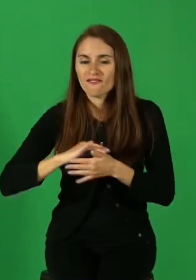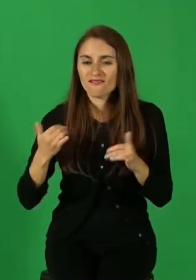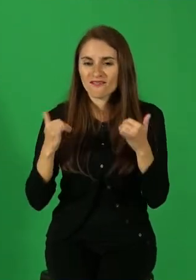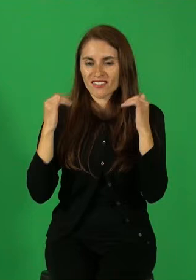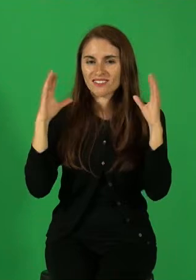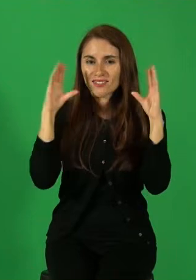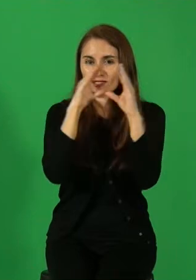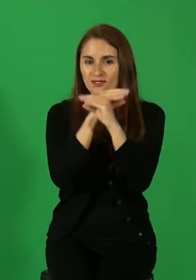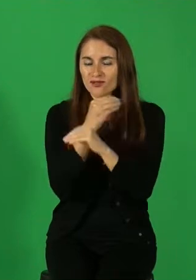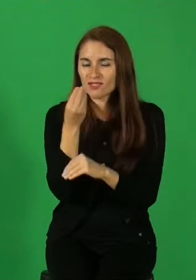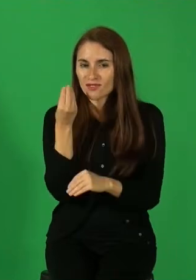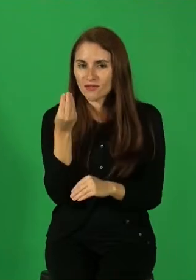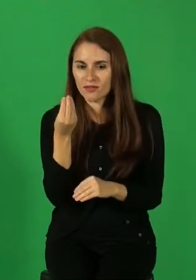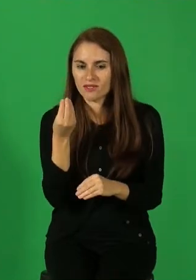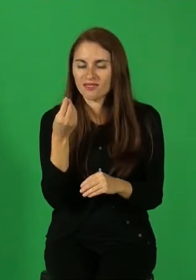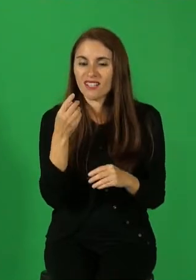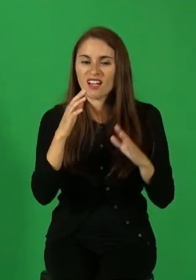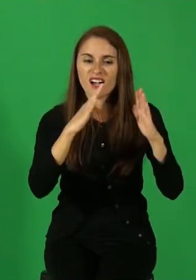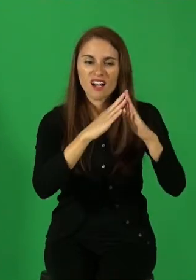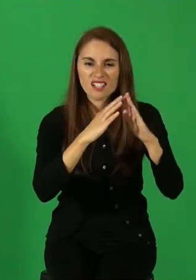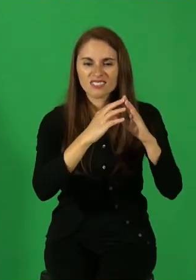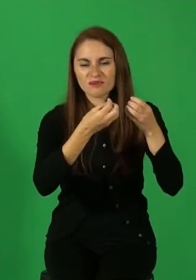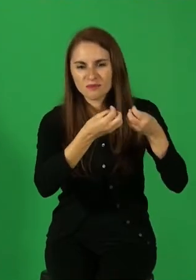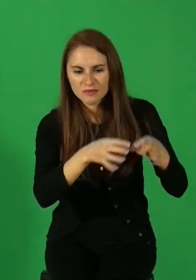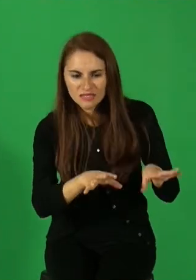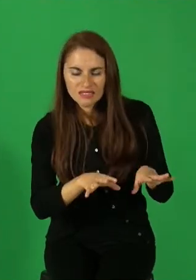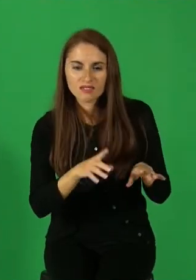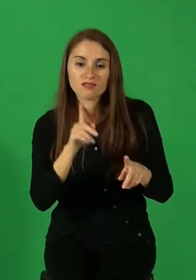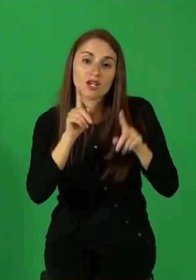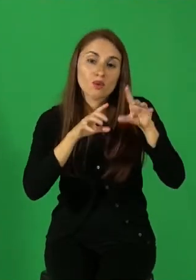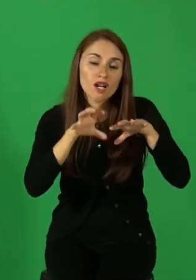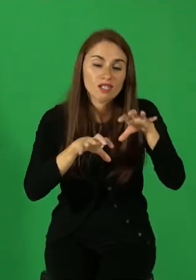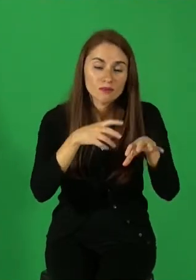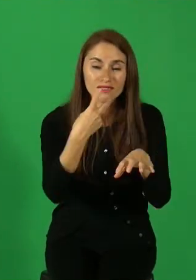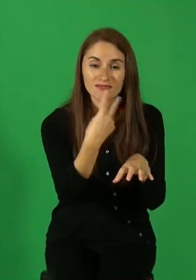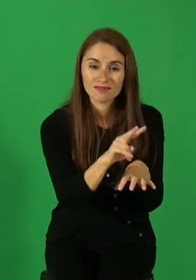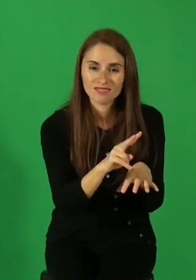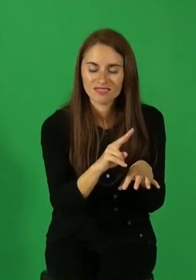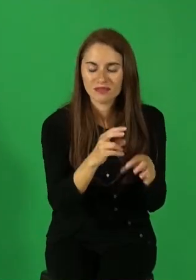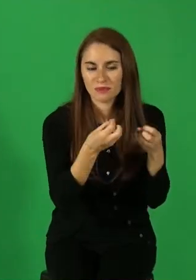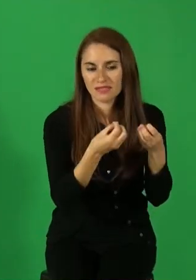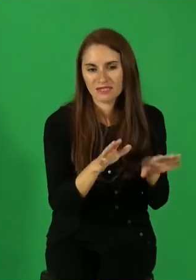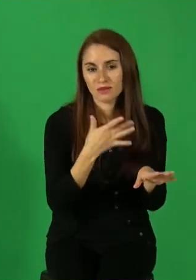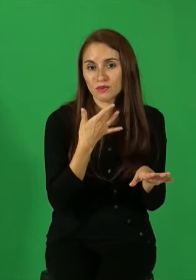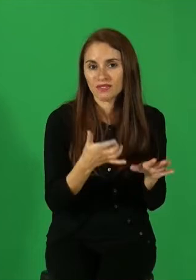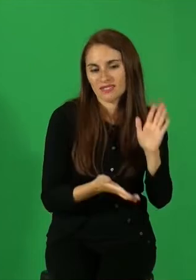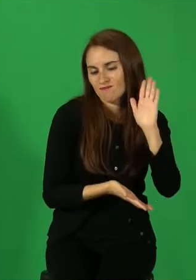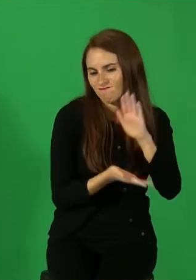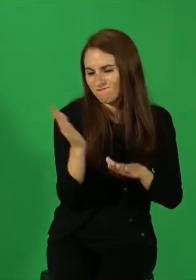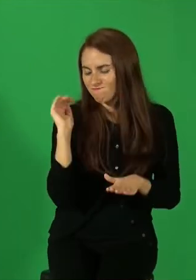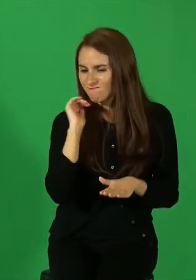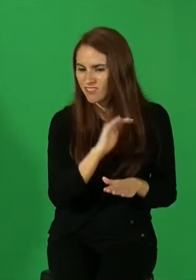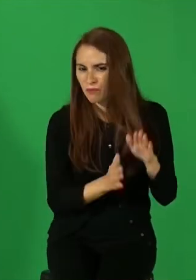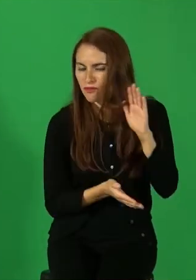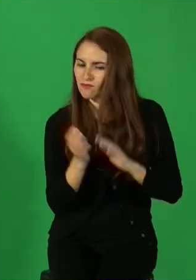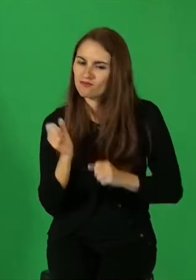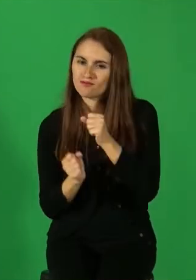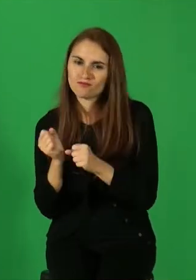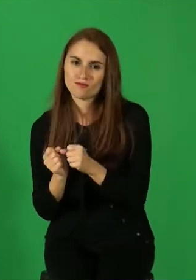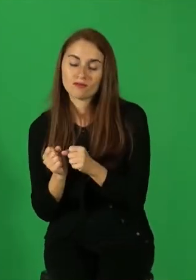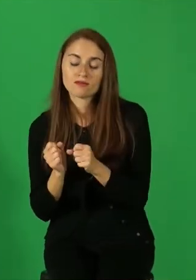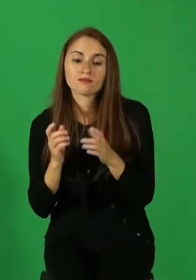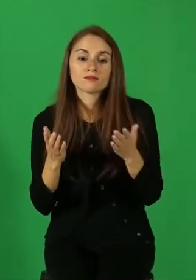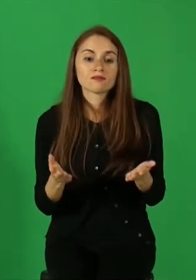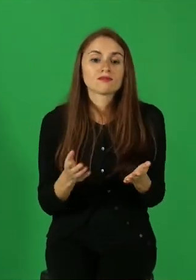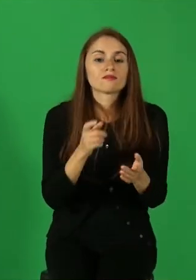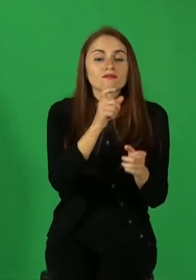sus pertenencias e incluso mascotas en medio del escape. Autoridades y el cuerpo de bomberos